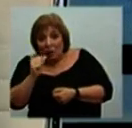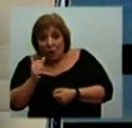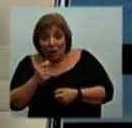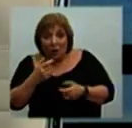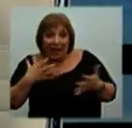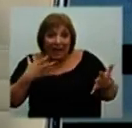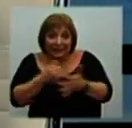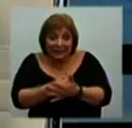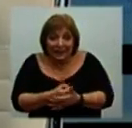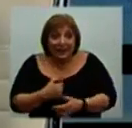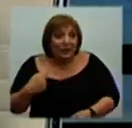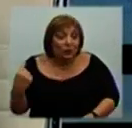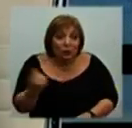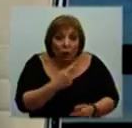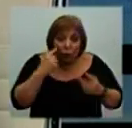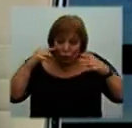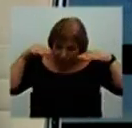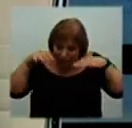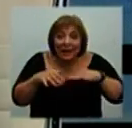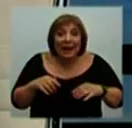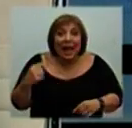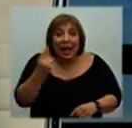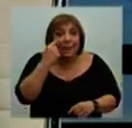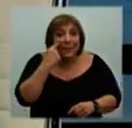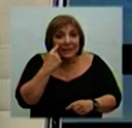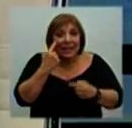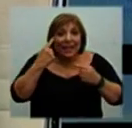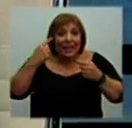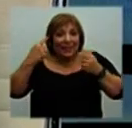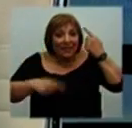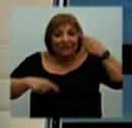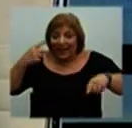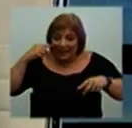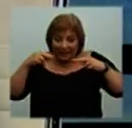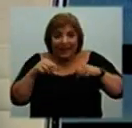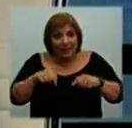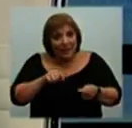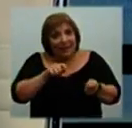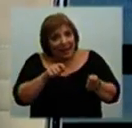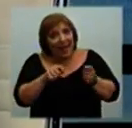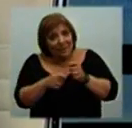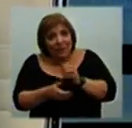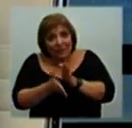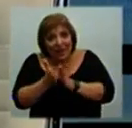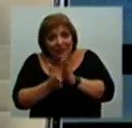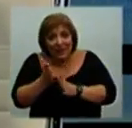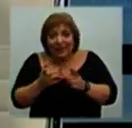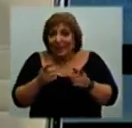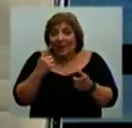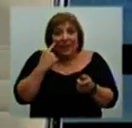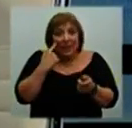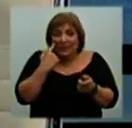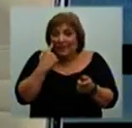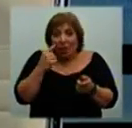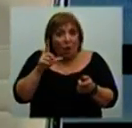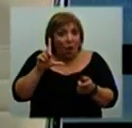Entonces nos convoca a todos a mirar este tema en forma diferente y los cambios se han venido produciendo es decir es objetivo que